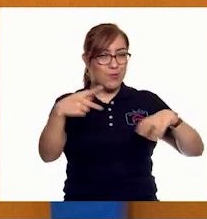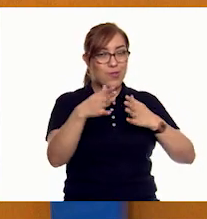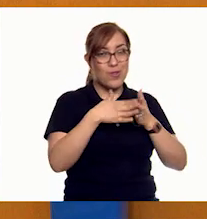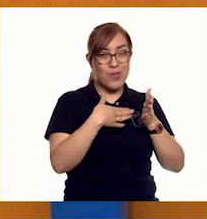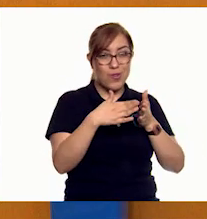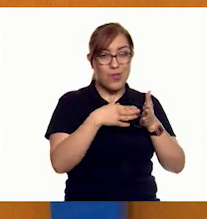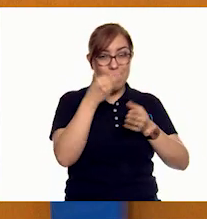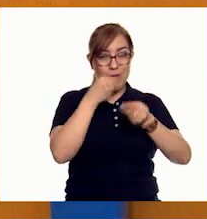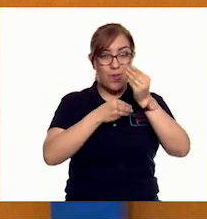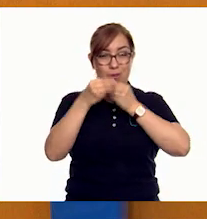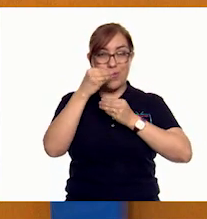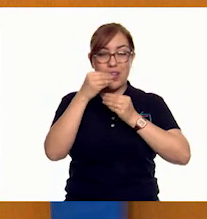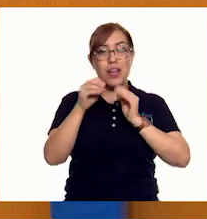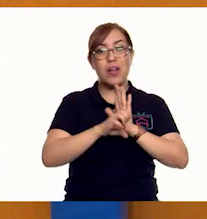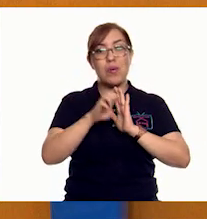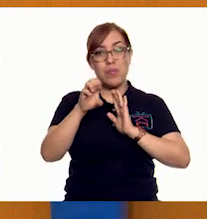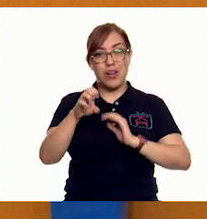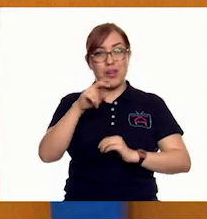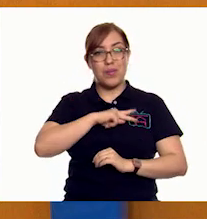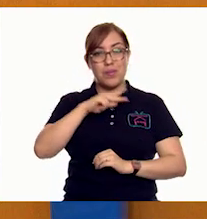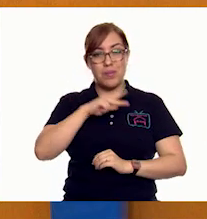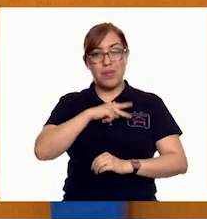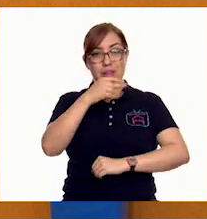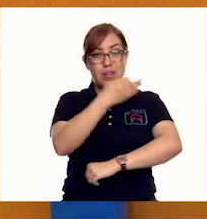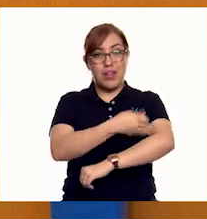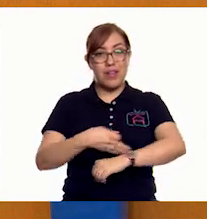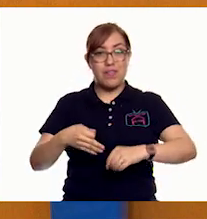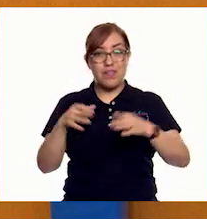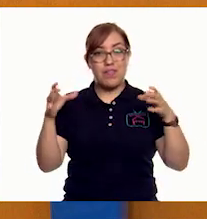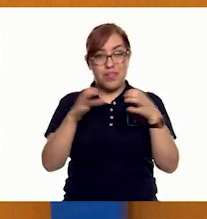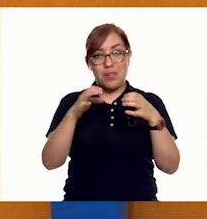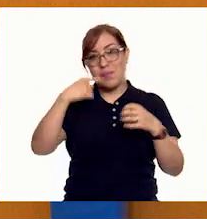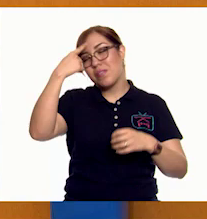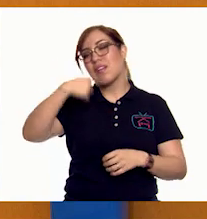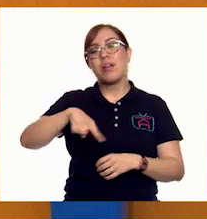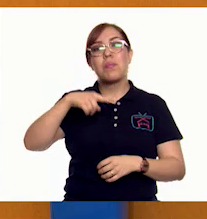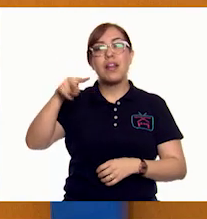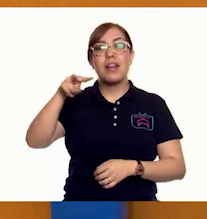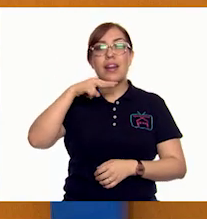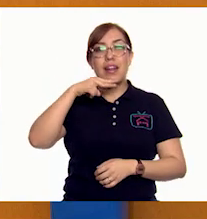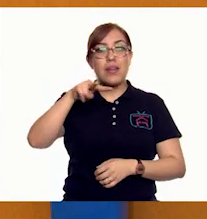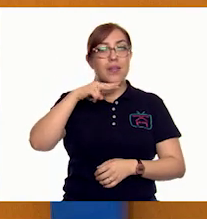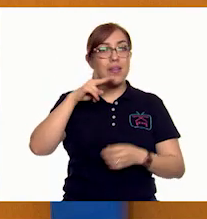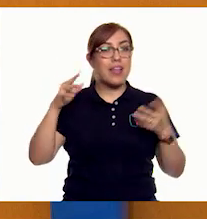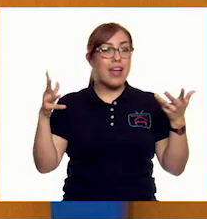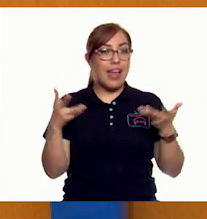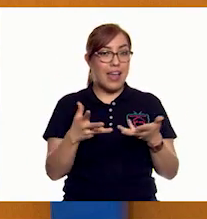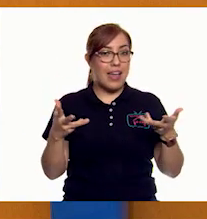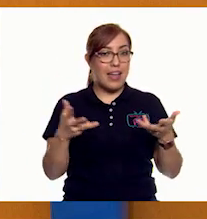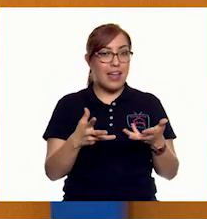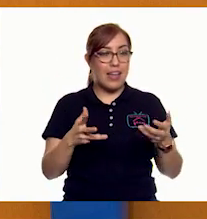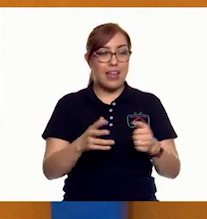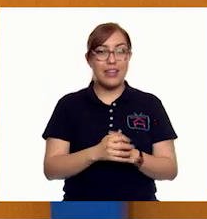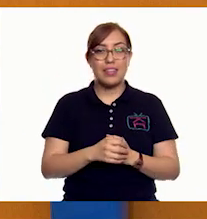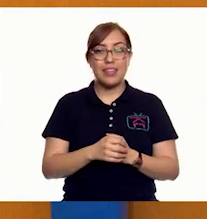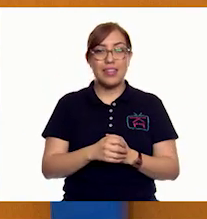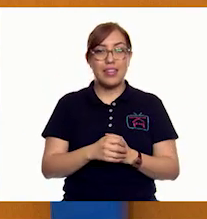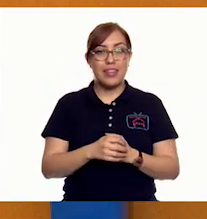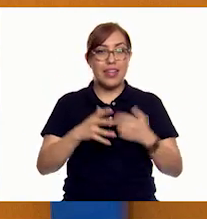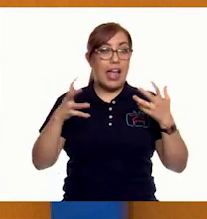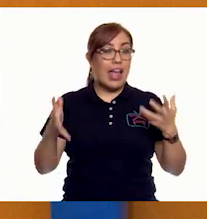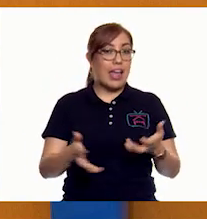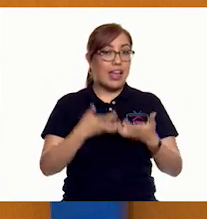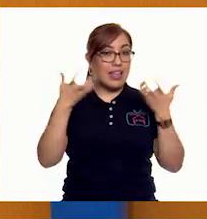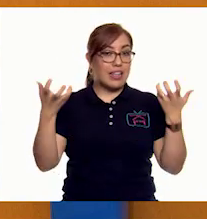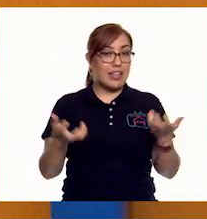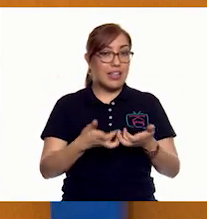en mi familia hay una receta muy especial. Ah, ¿sí? Para Navidad y para hacer una ensalada de chiles jalapeños